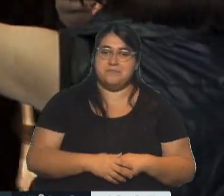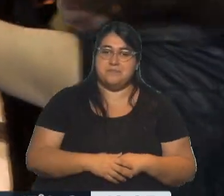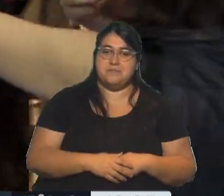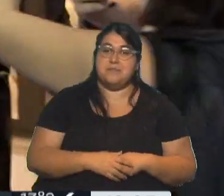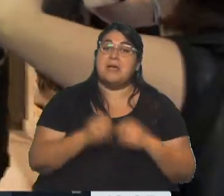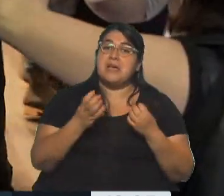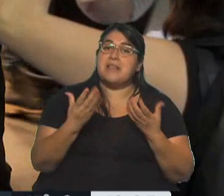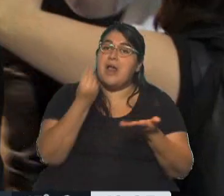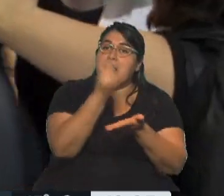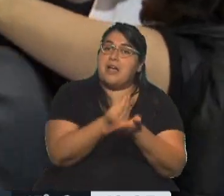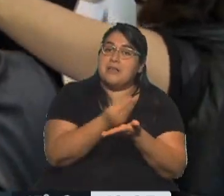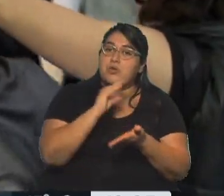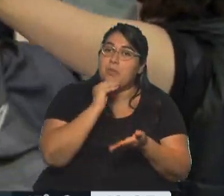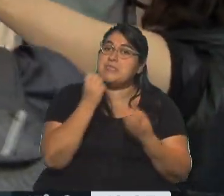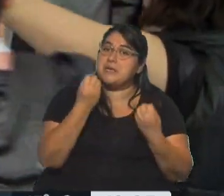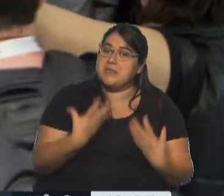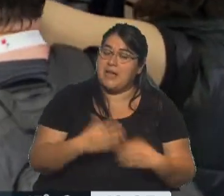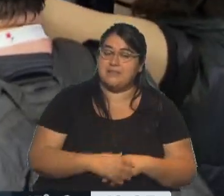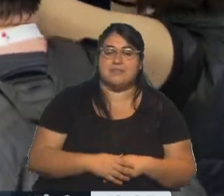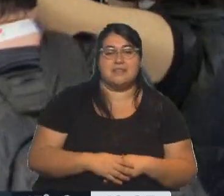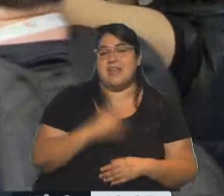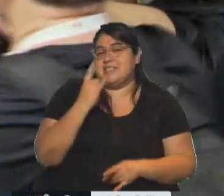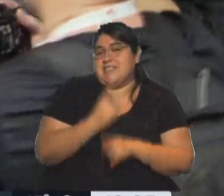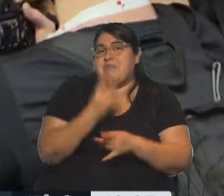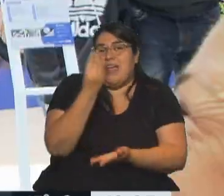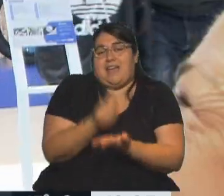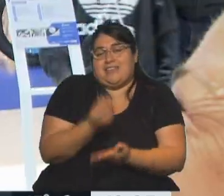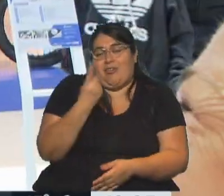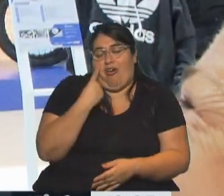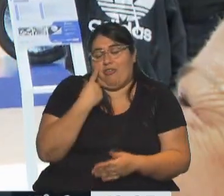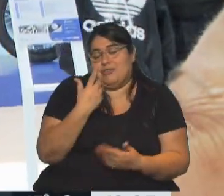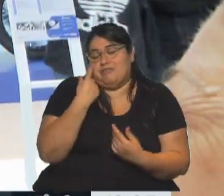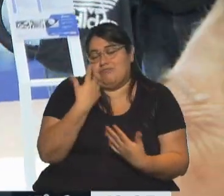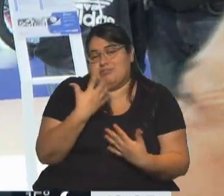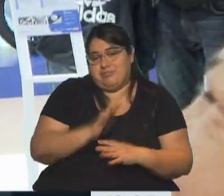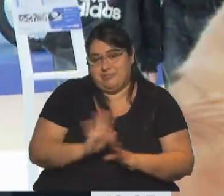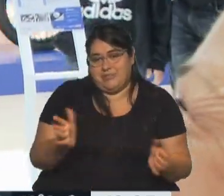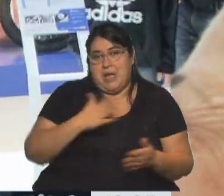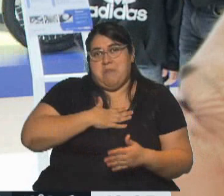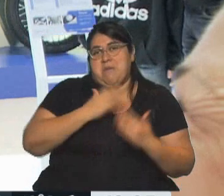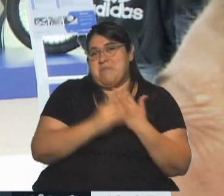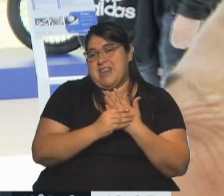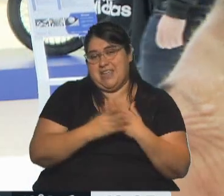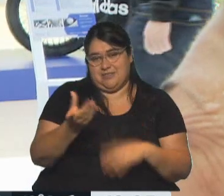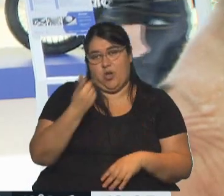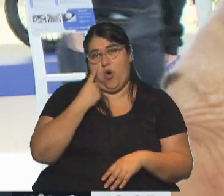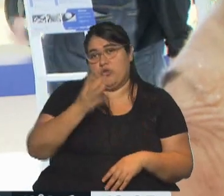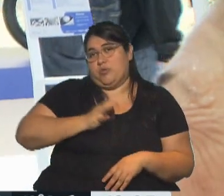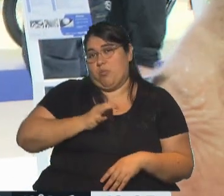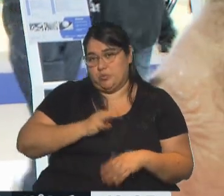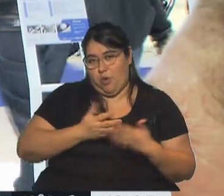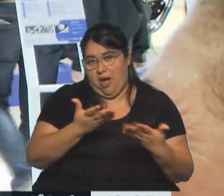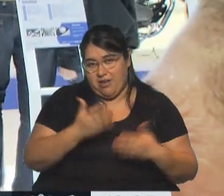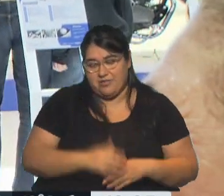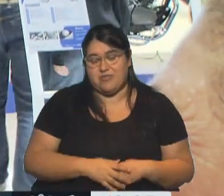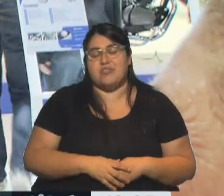candidato a presidente? Sí, mi candidato siempre lo conozco, yo que es mi ministro, lo conozco hace mucho tiempo.